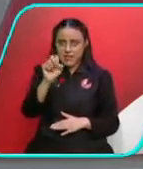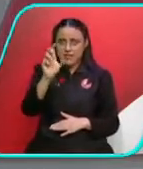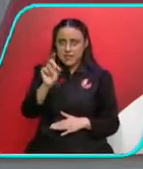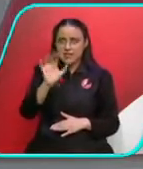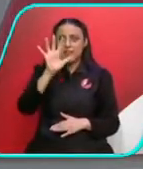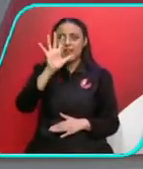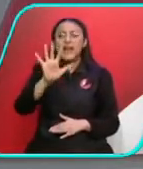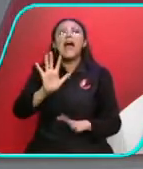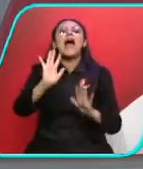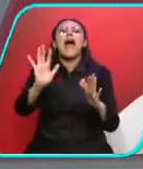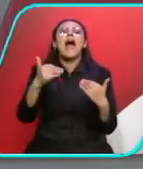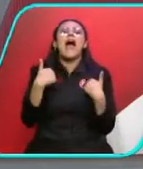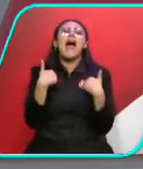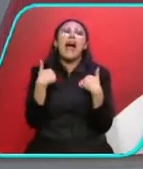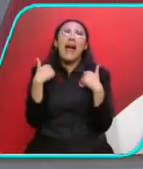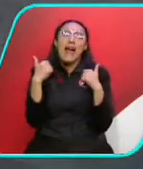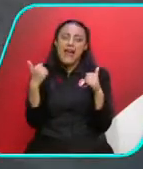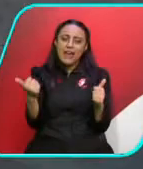5510-786035.